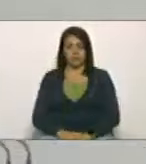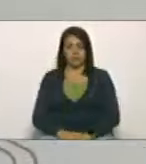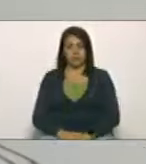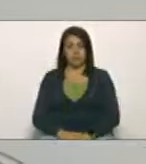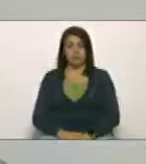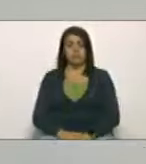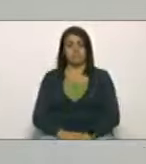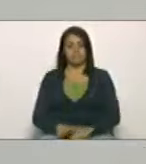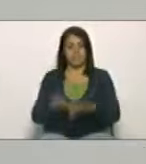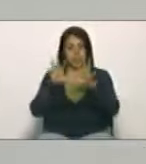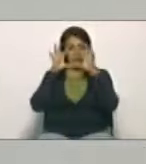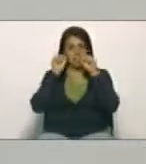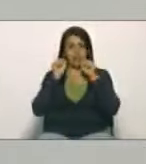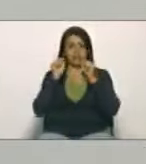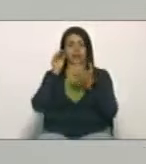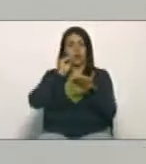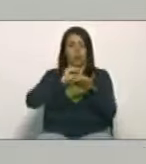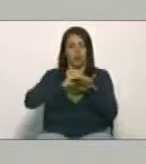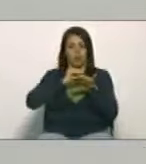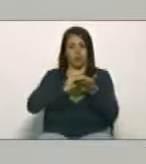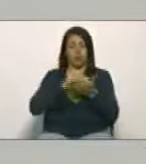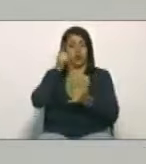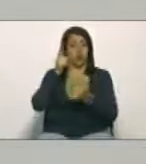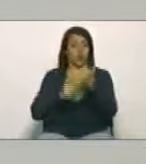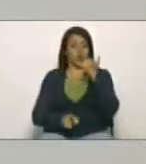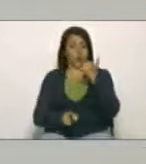bien interpreta, y lo hemos insistido